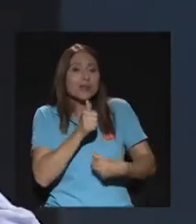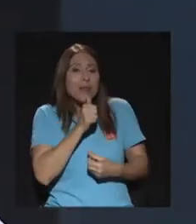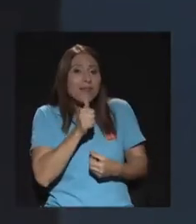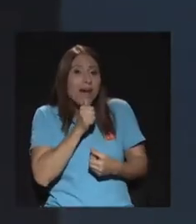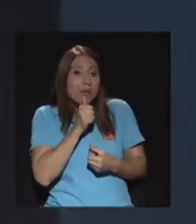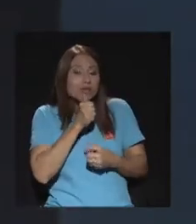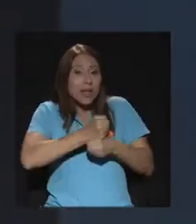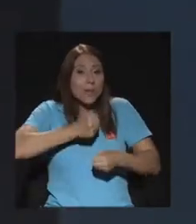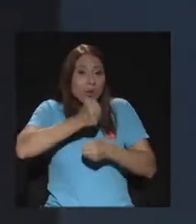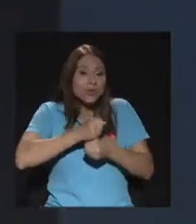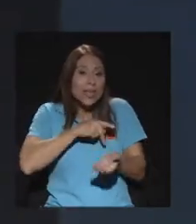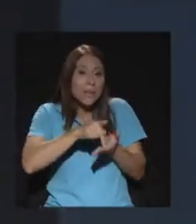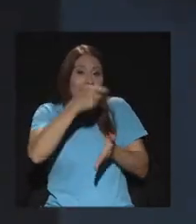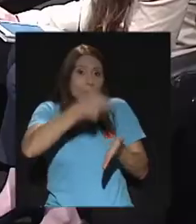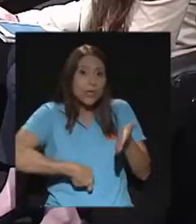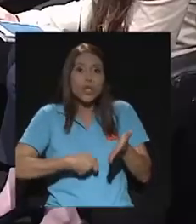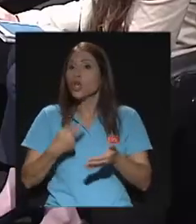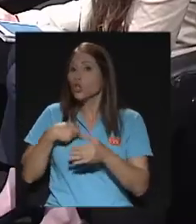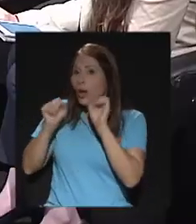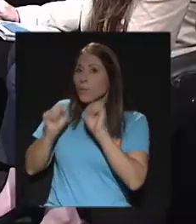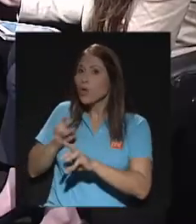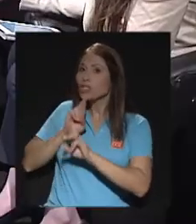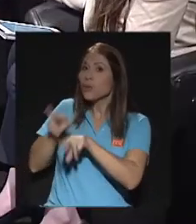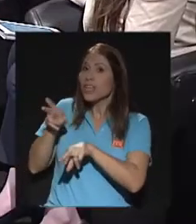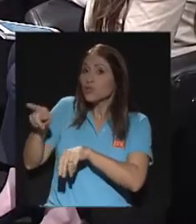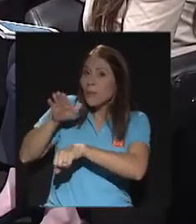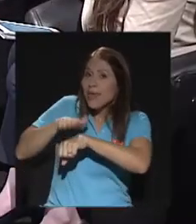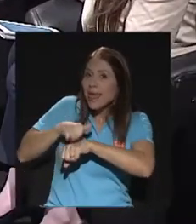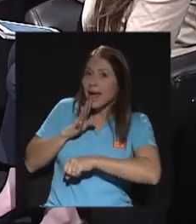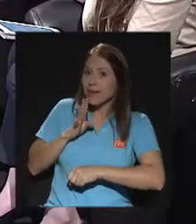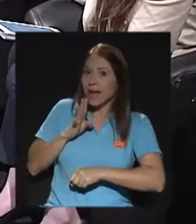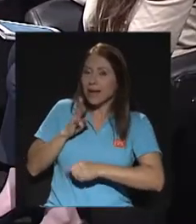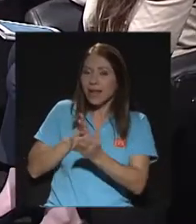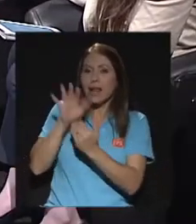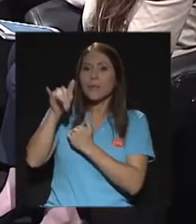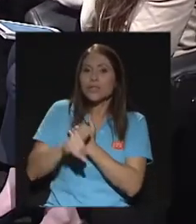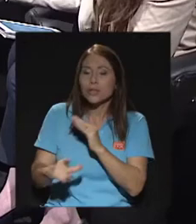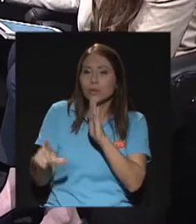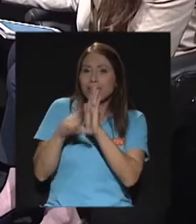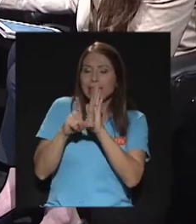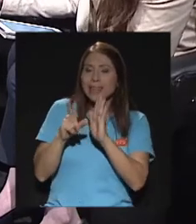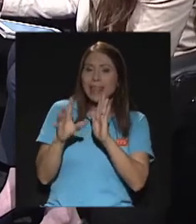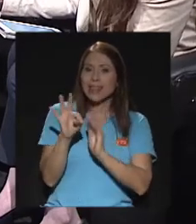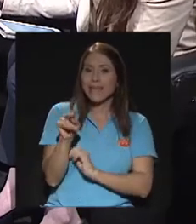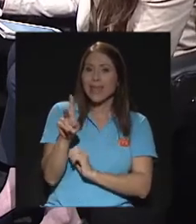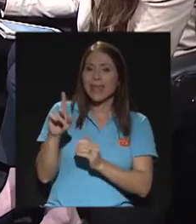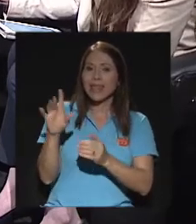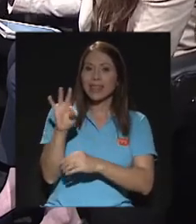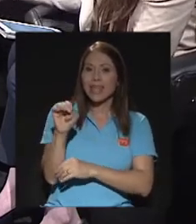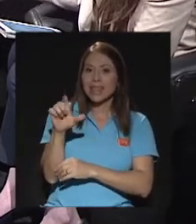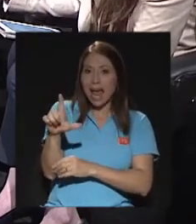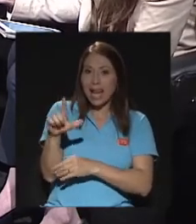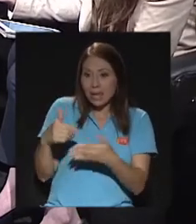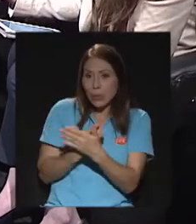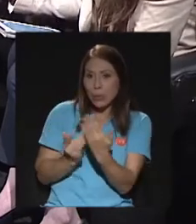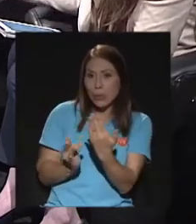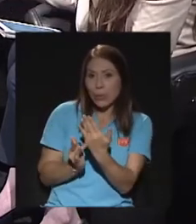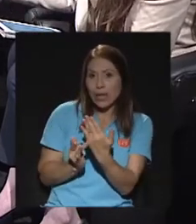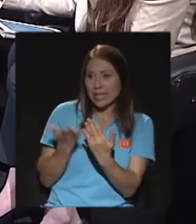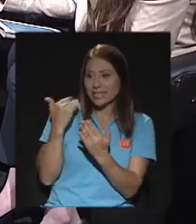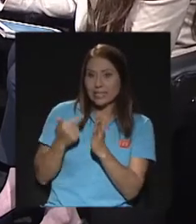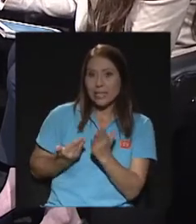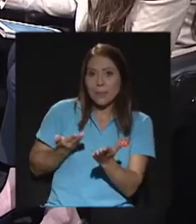me deja hablar. Yo le puedo responder si usted me deja hablar. El proyecto de ley de televisión digital que recién se presentó moderniza